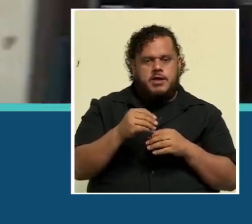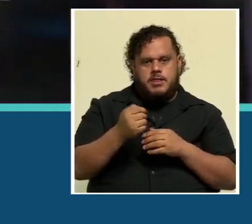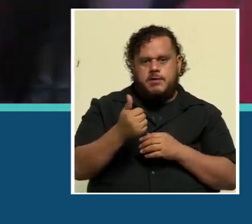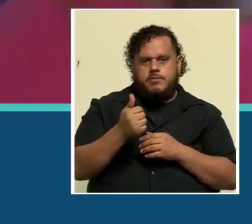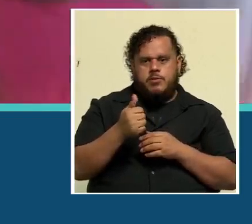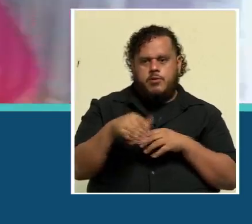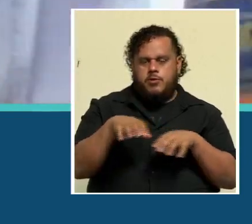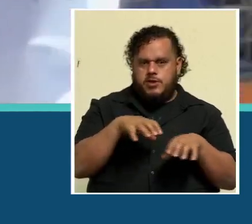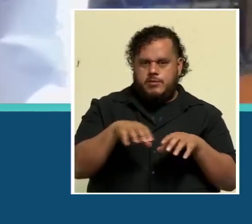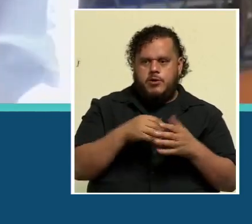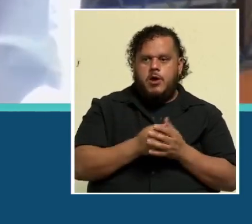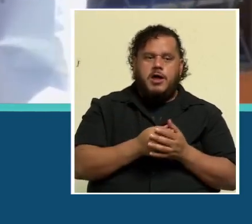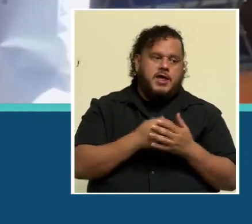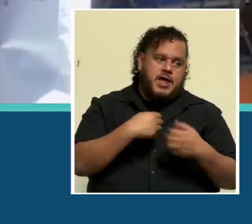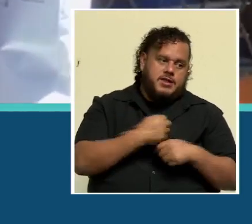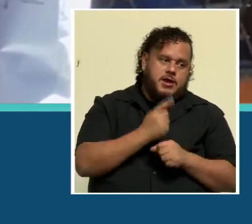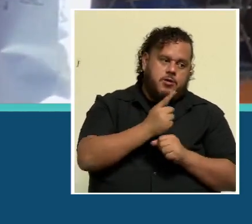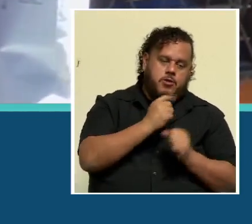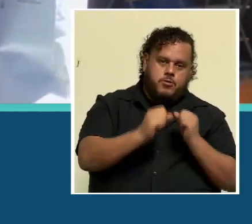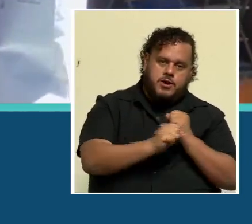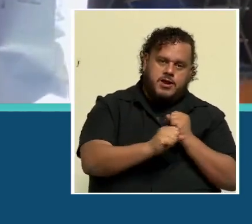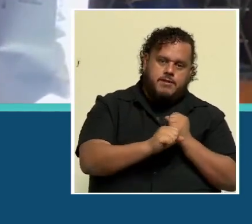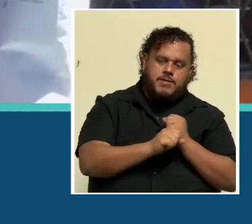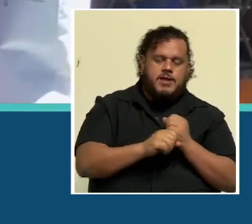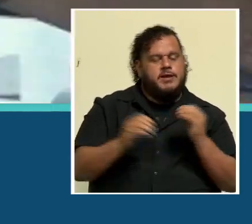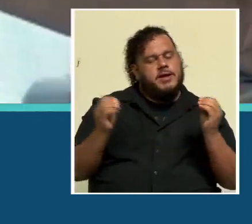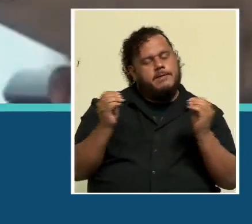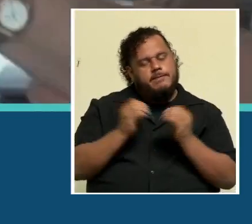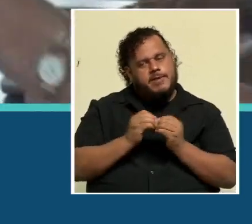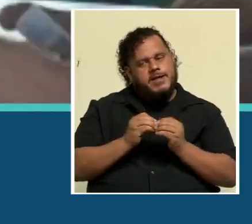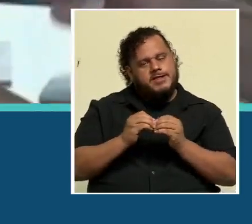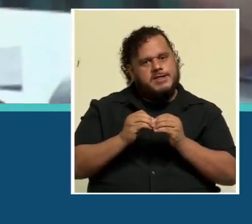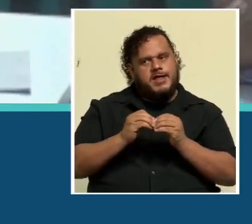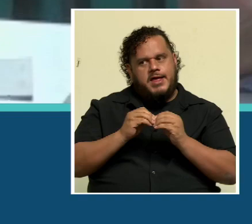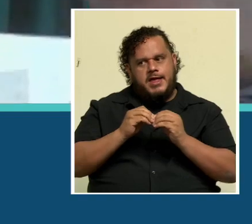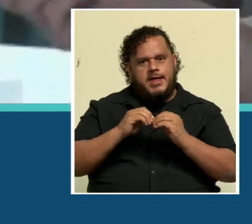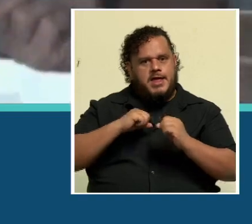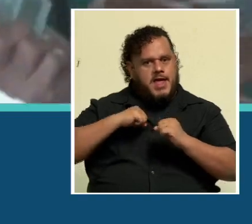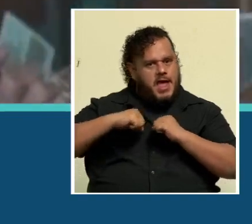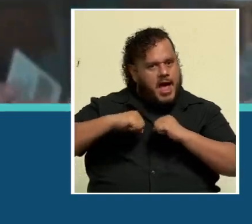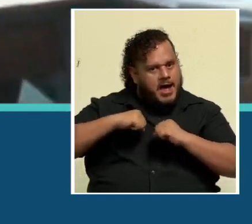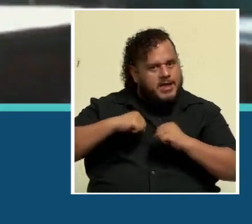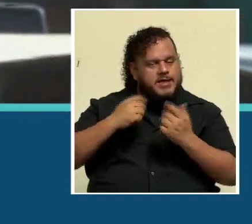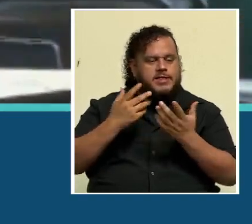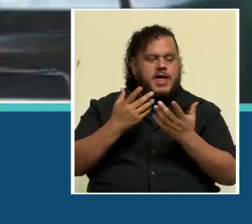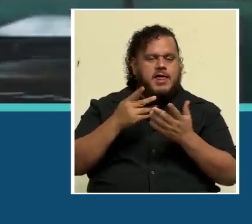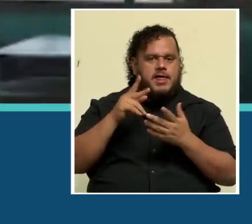dinamismo que hacerlo en una campaña mucho más agitada políticamente, ¿verdad? Porque